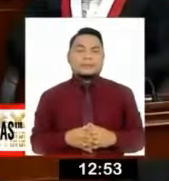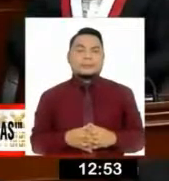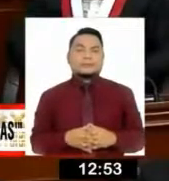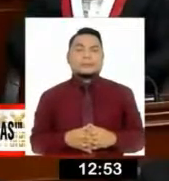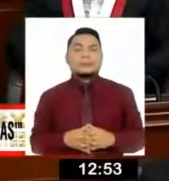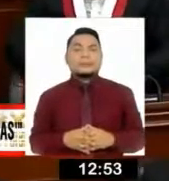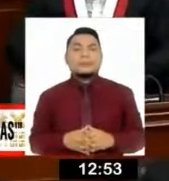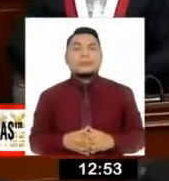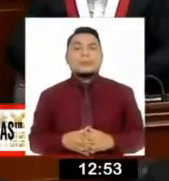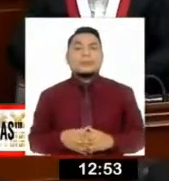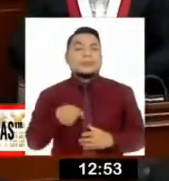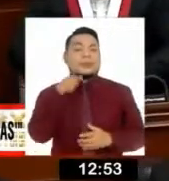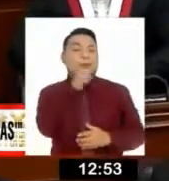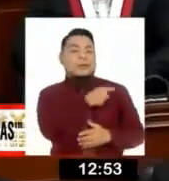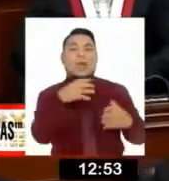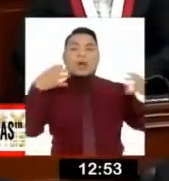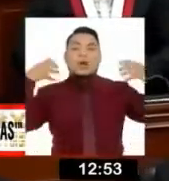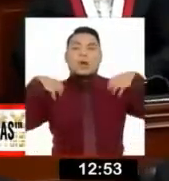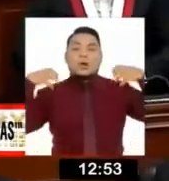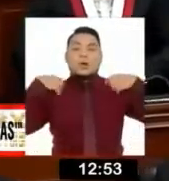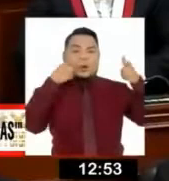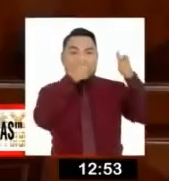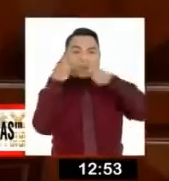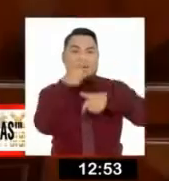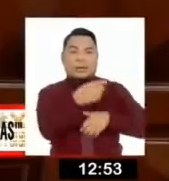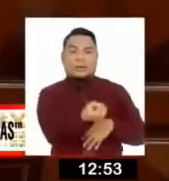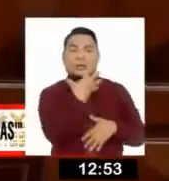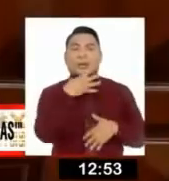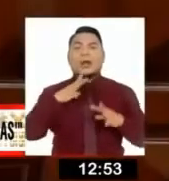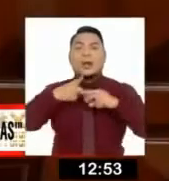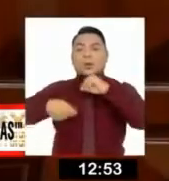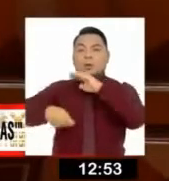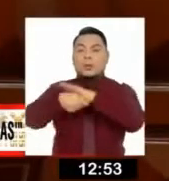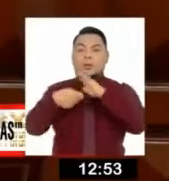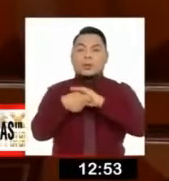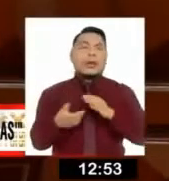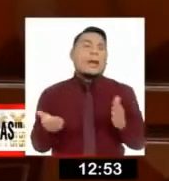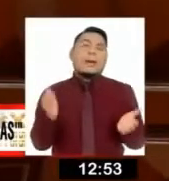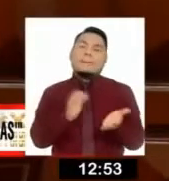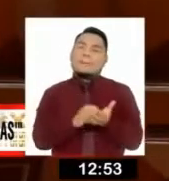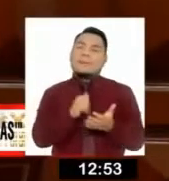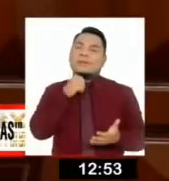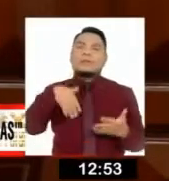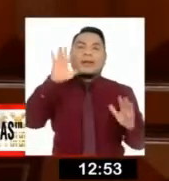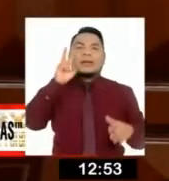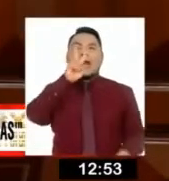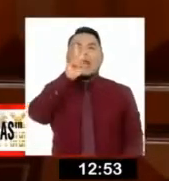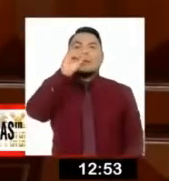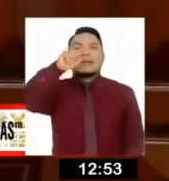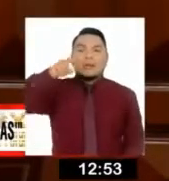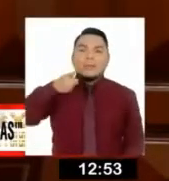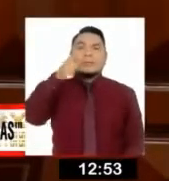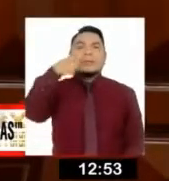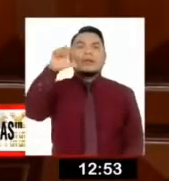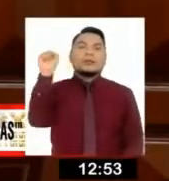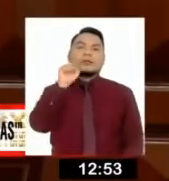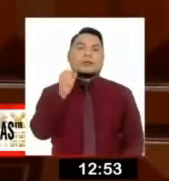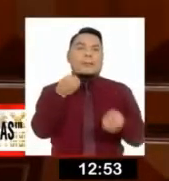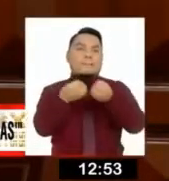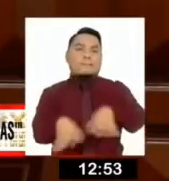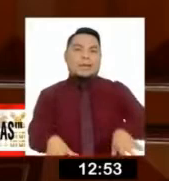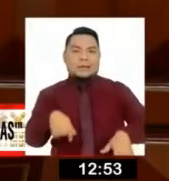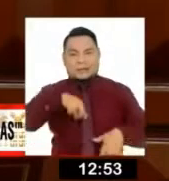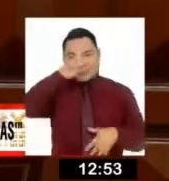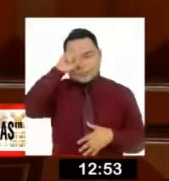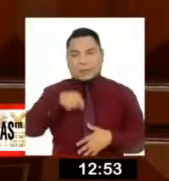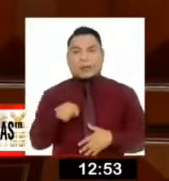La Contraloría ha señalado que la corrupción desfalca más de 20.000 millones de soles al año, es